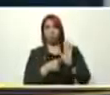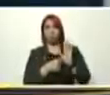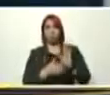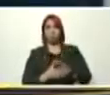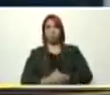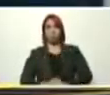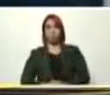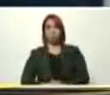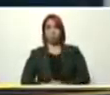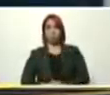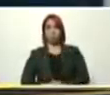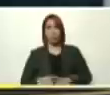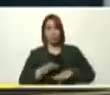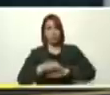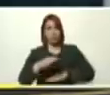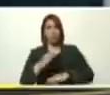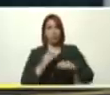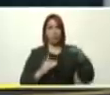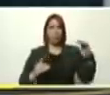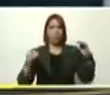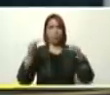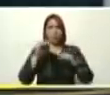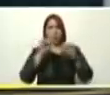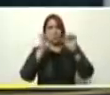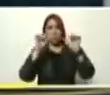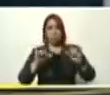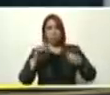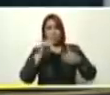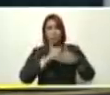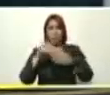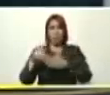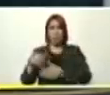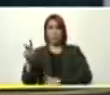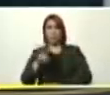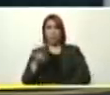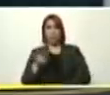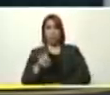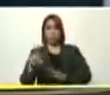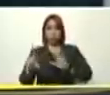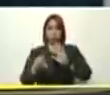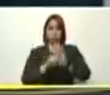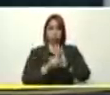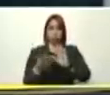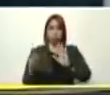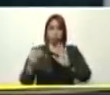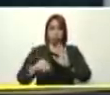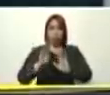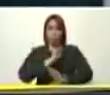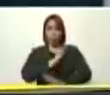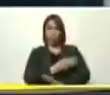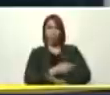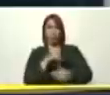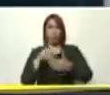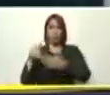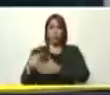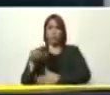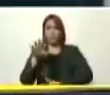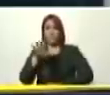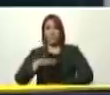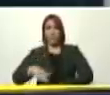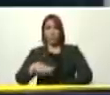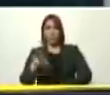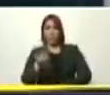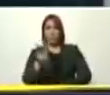que ha dejado por lo alto el sistema electoral venezolano, que ha legitimado aún más el poder electoral de la nación,